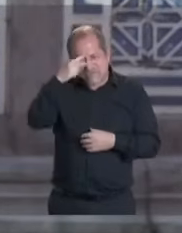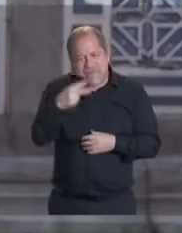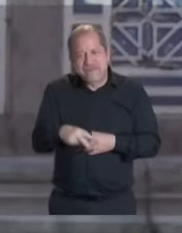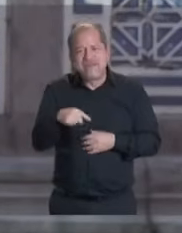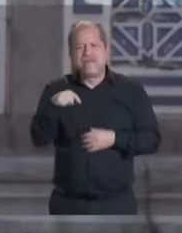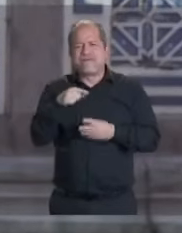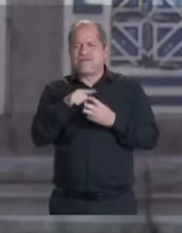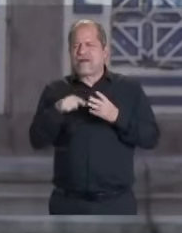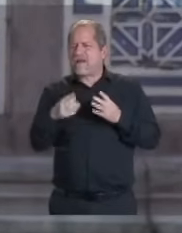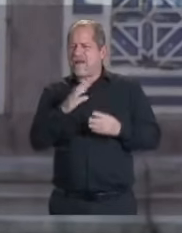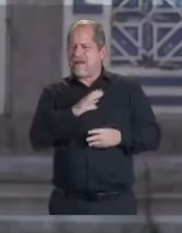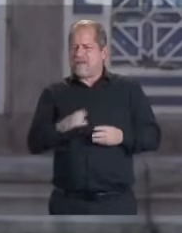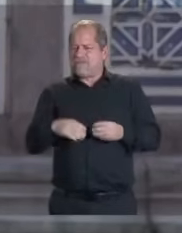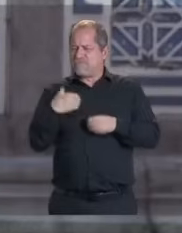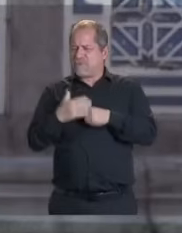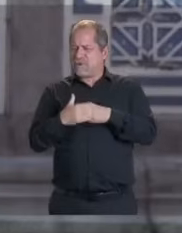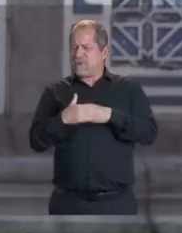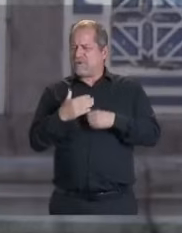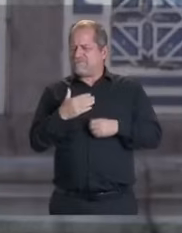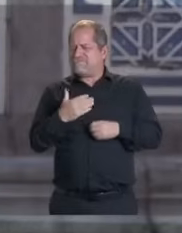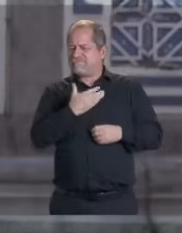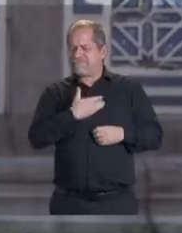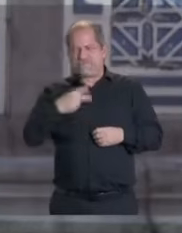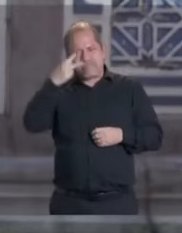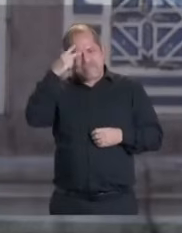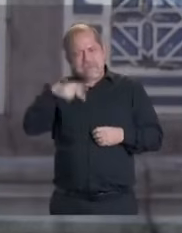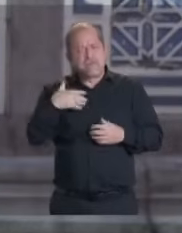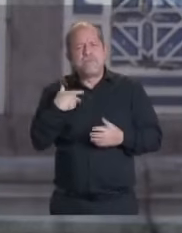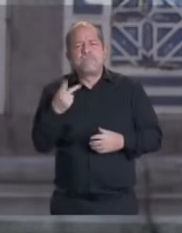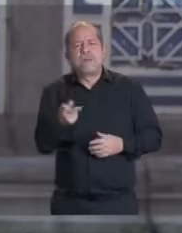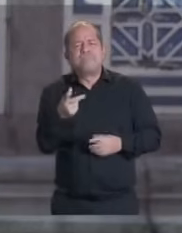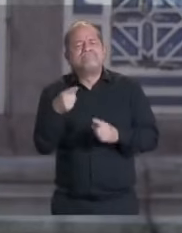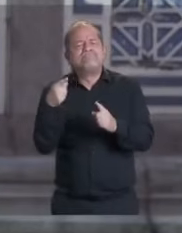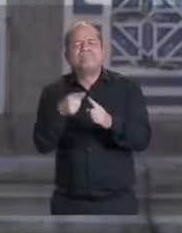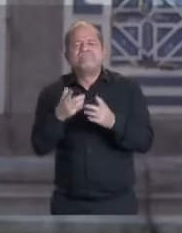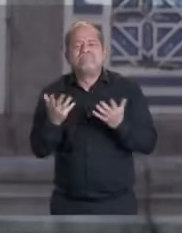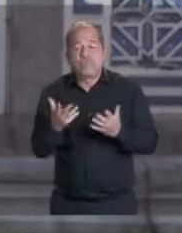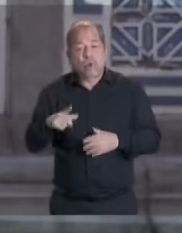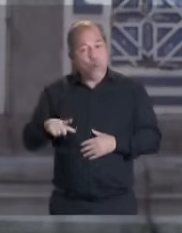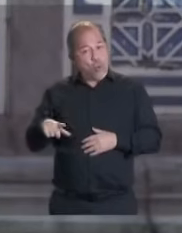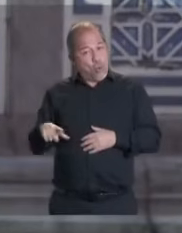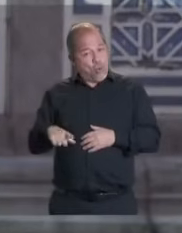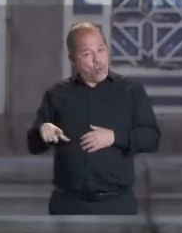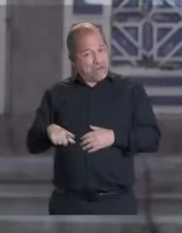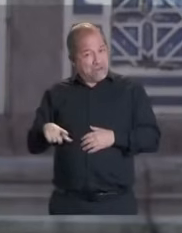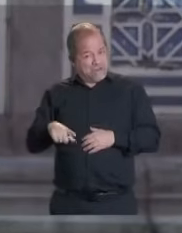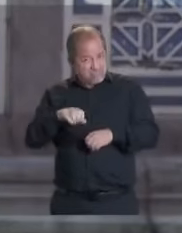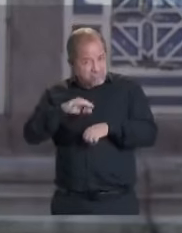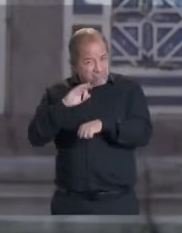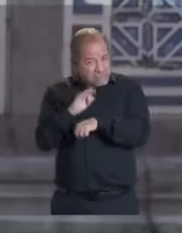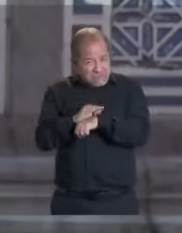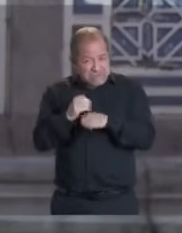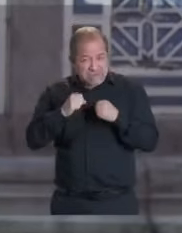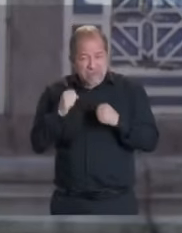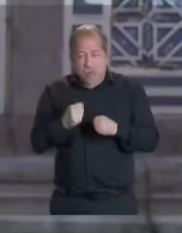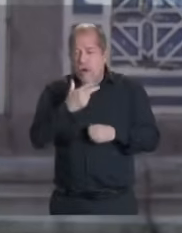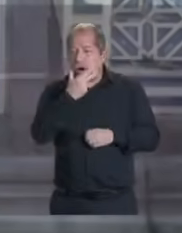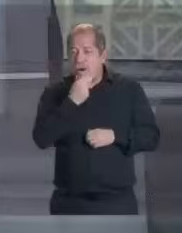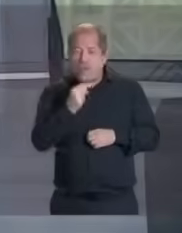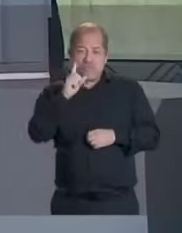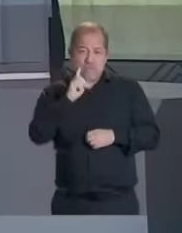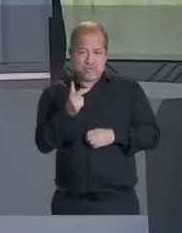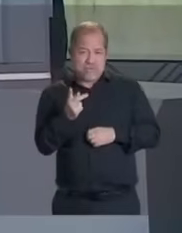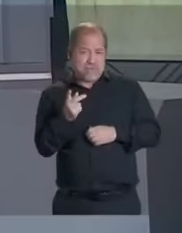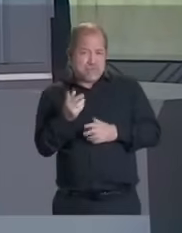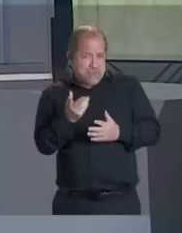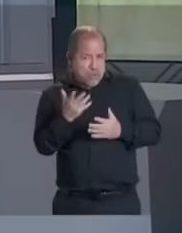es: ¿de qué manera el gobierno me puede garantizar de forma equitativa la economía entre hombres y mujeres?